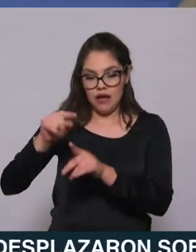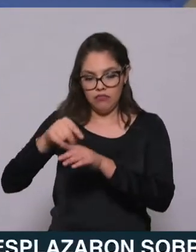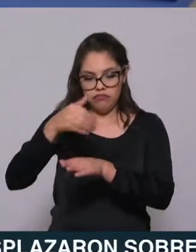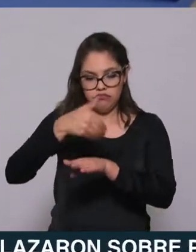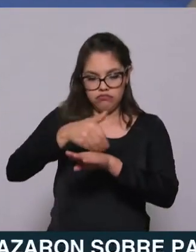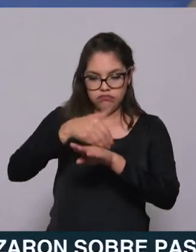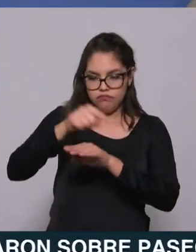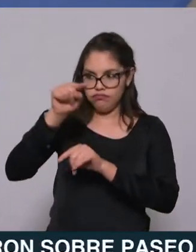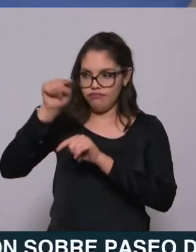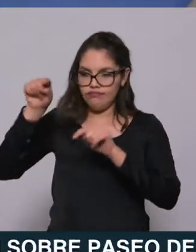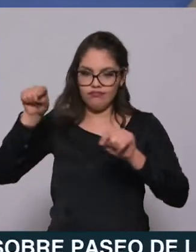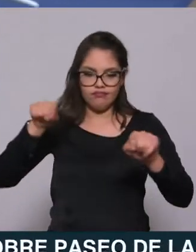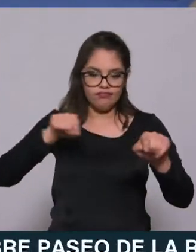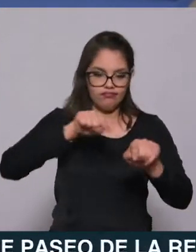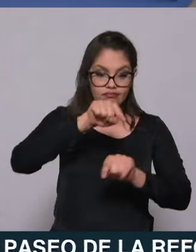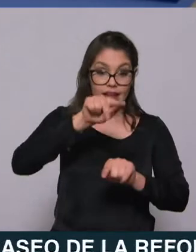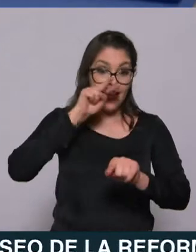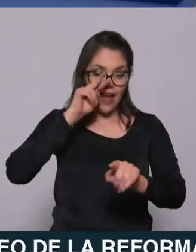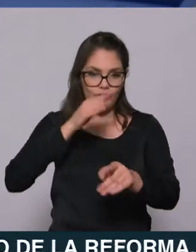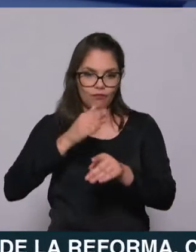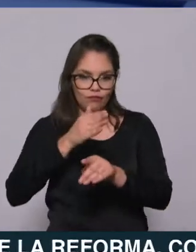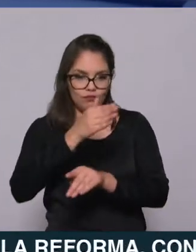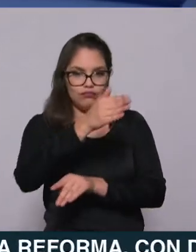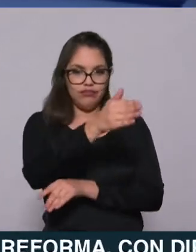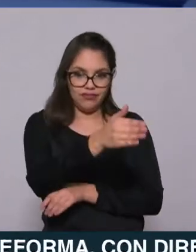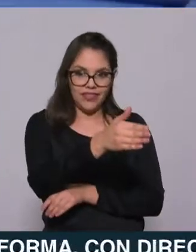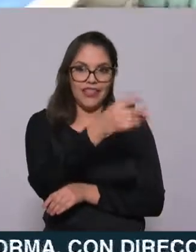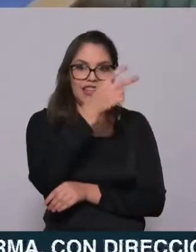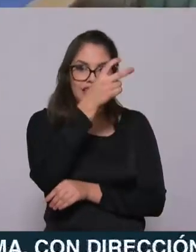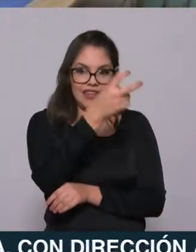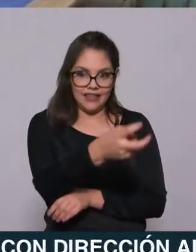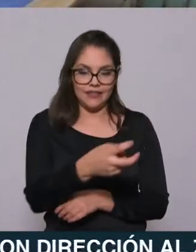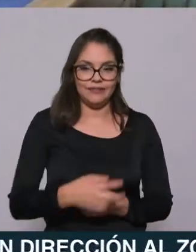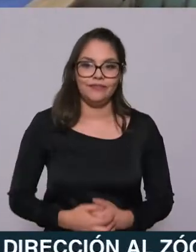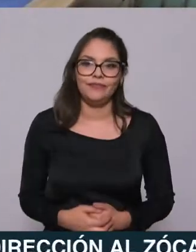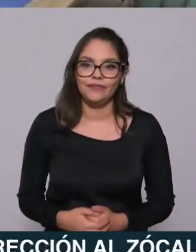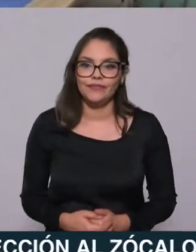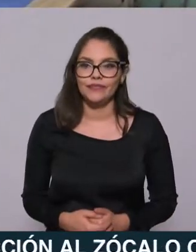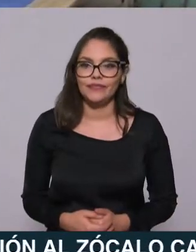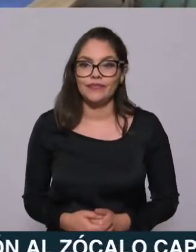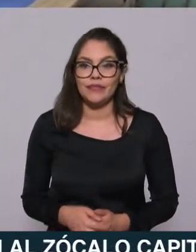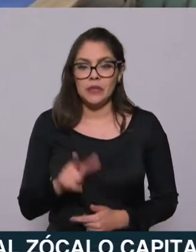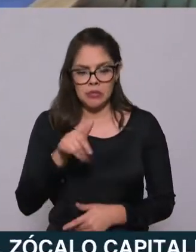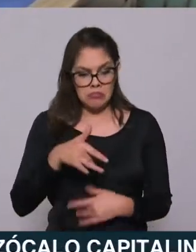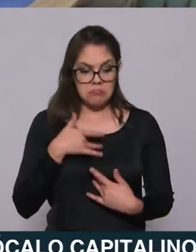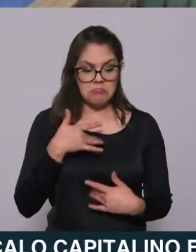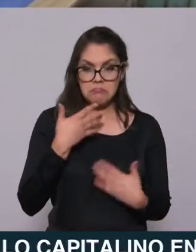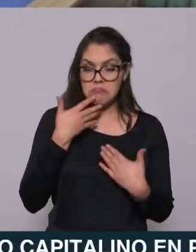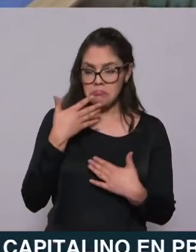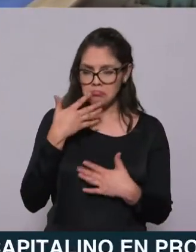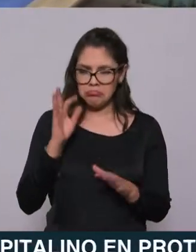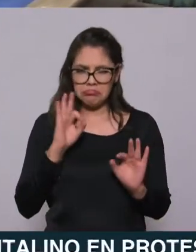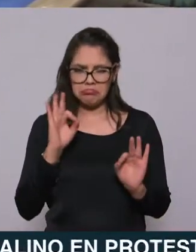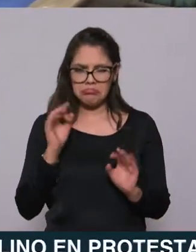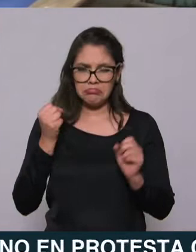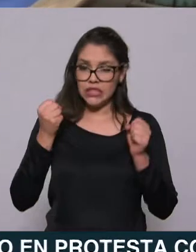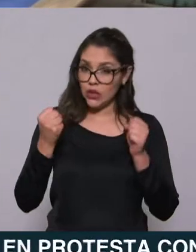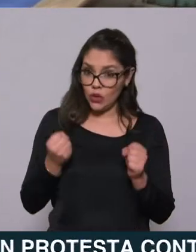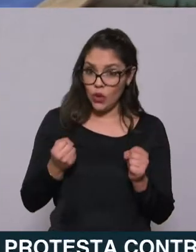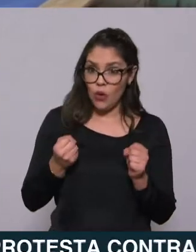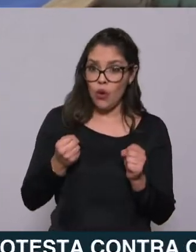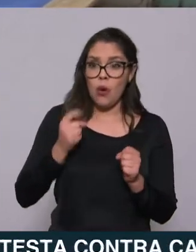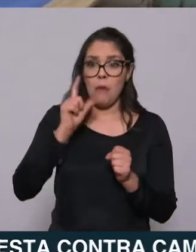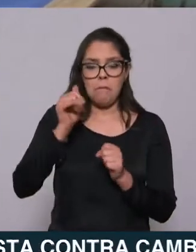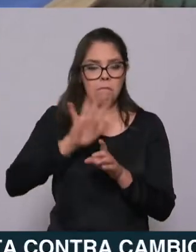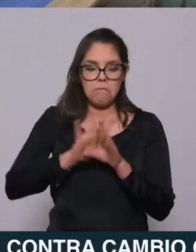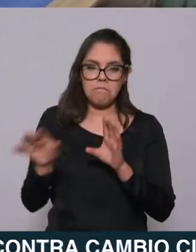mira. ¿Ya viste? Vamos a pegar. Y ya cuando tú te sientas seguro, ¿dónde tienes que disparas y